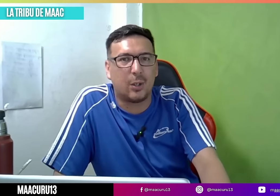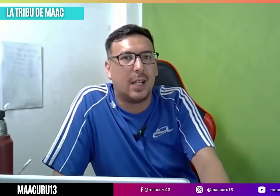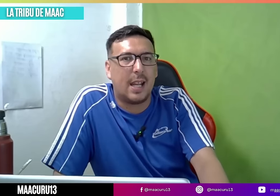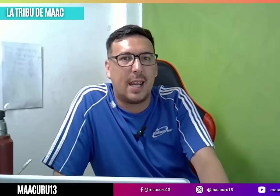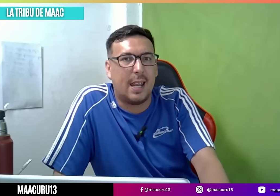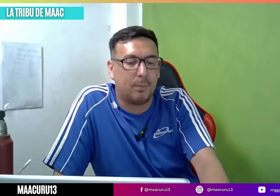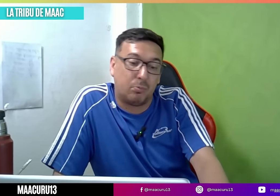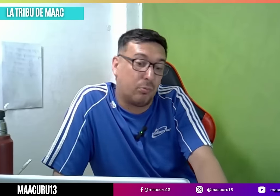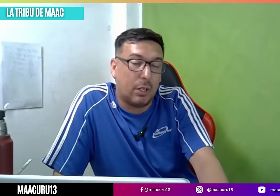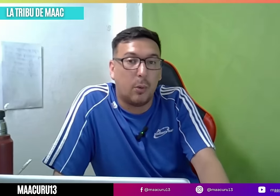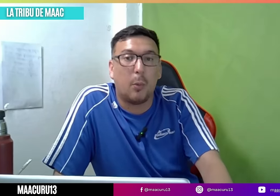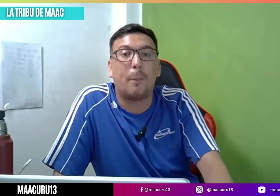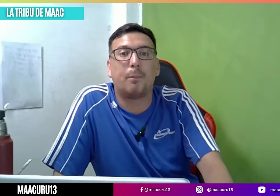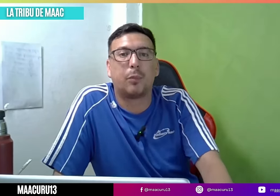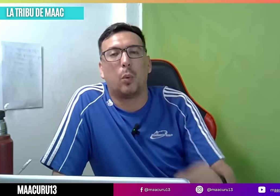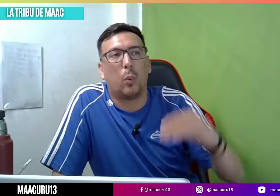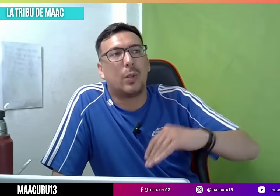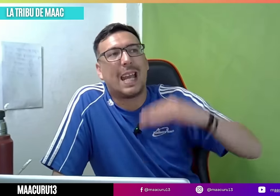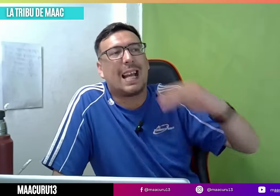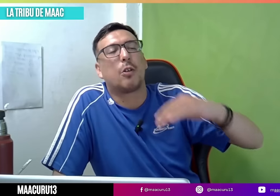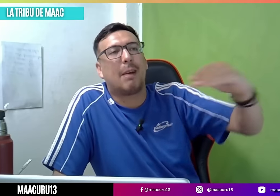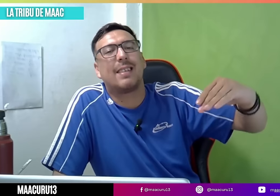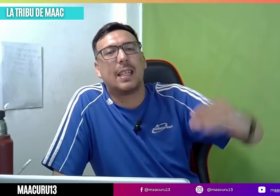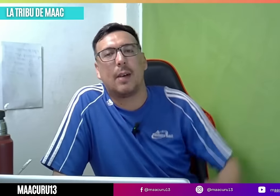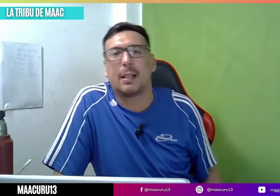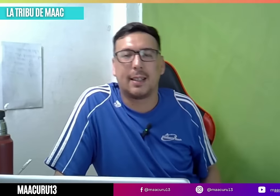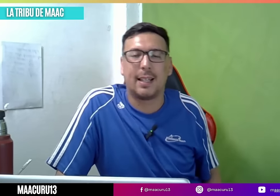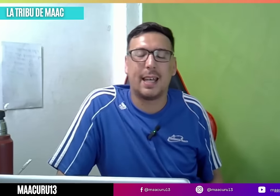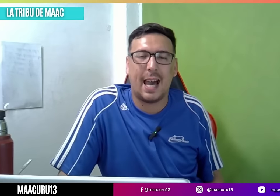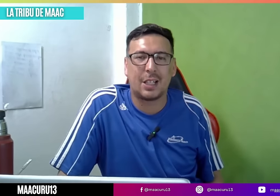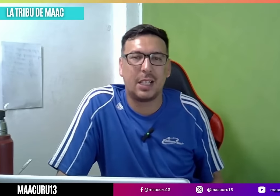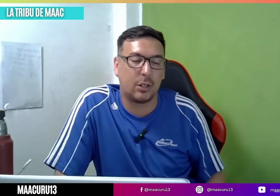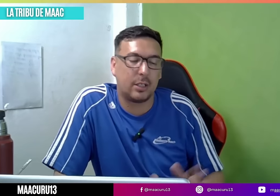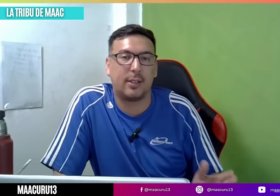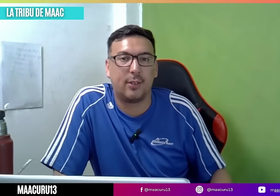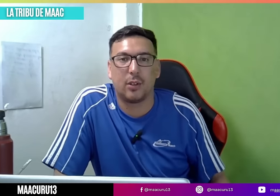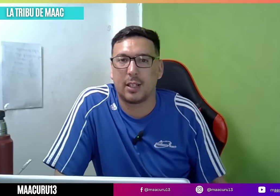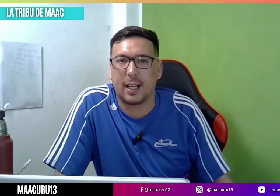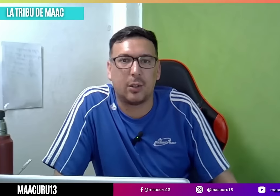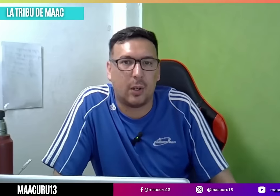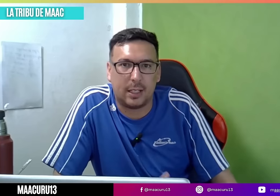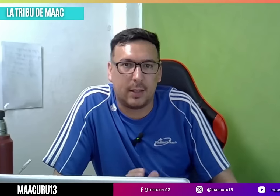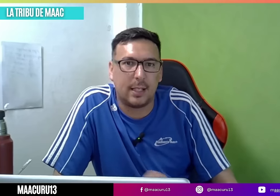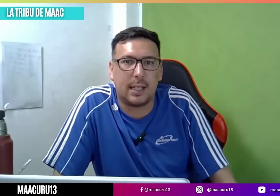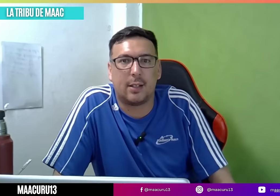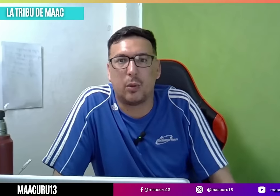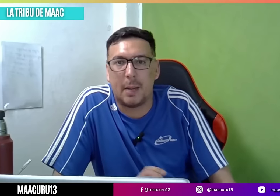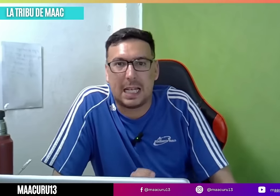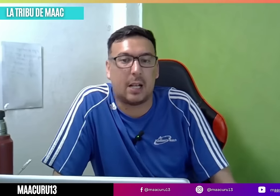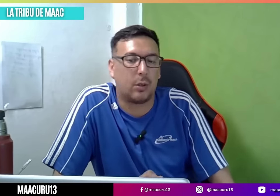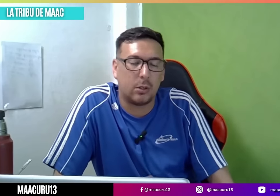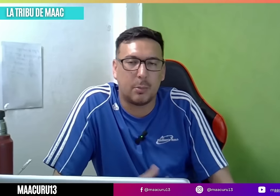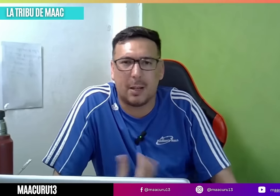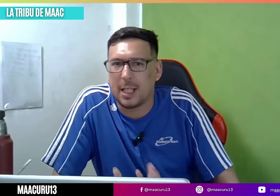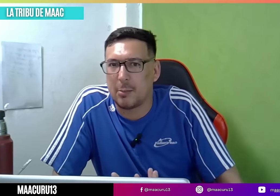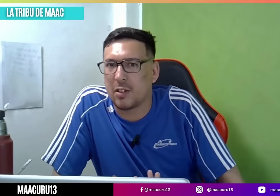adentro. Bueno, un escalón más de nivel que se le da a Chile con este edificio, destacando a nivel sudamericano,